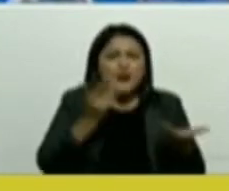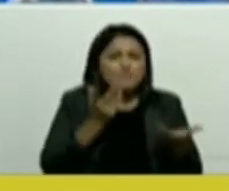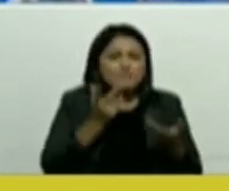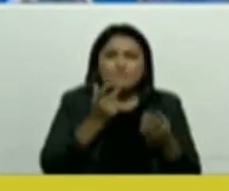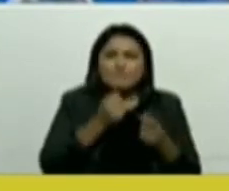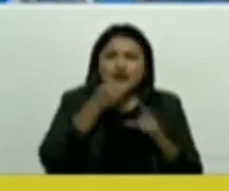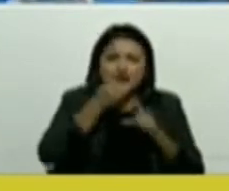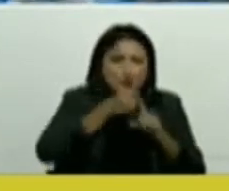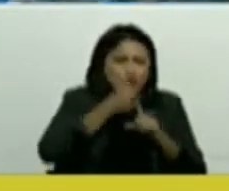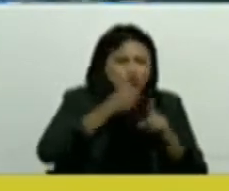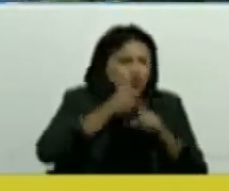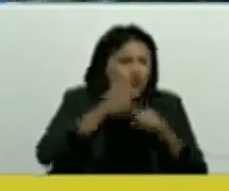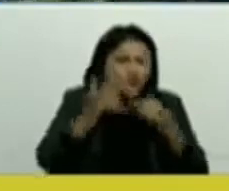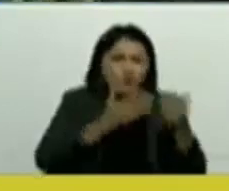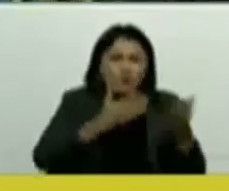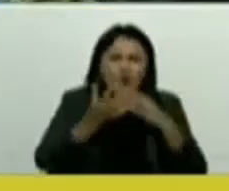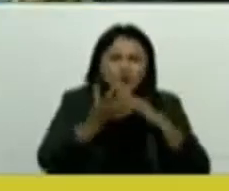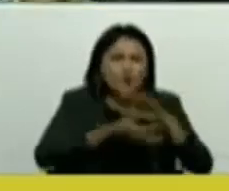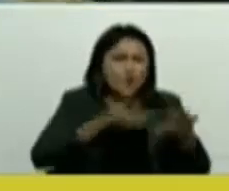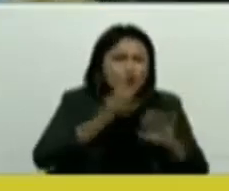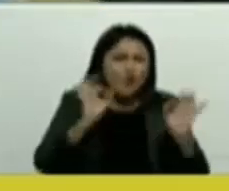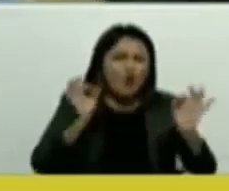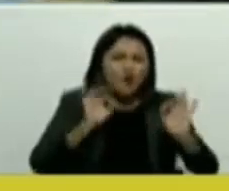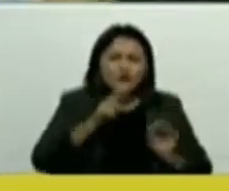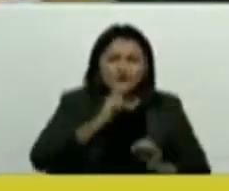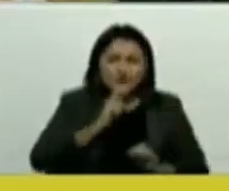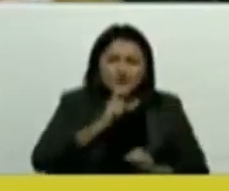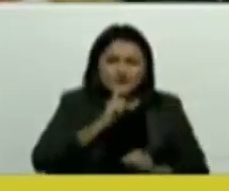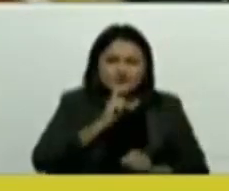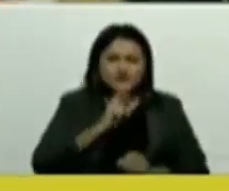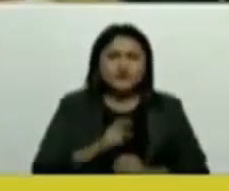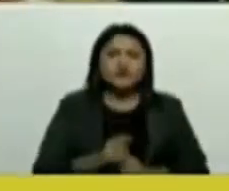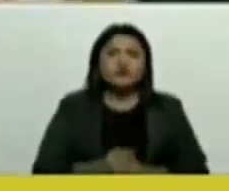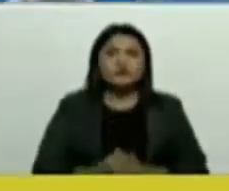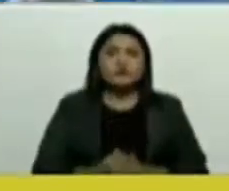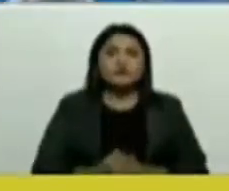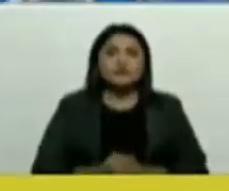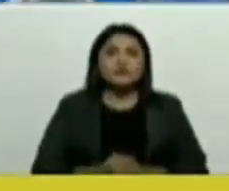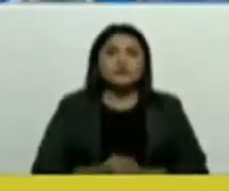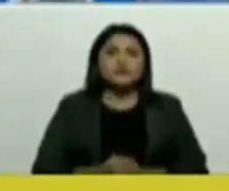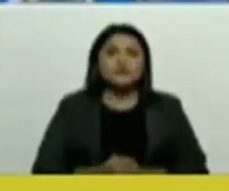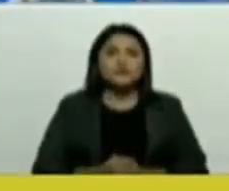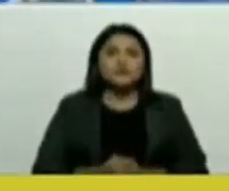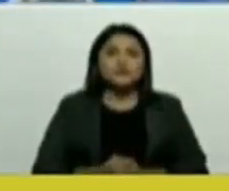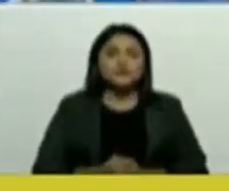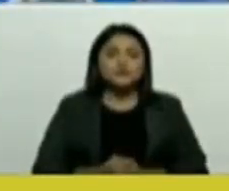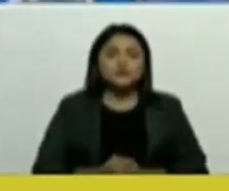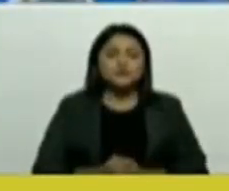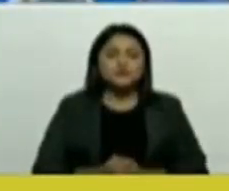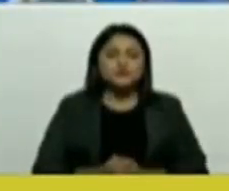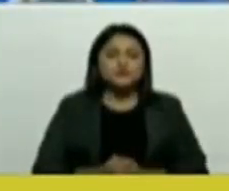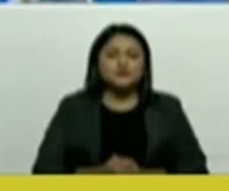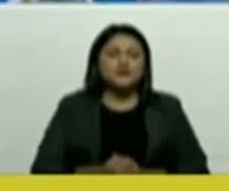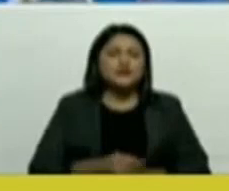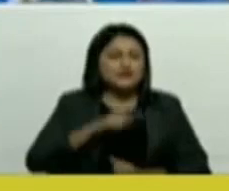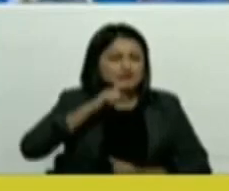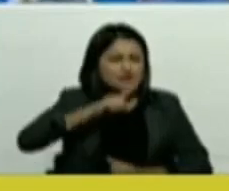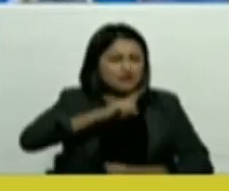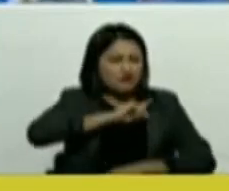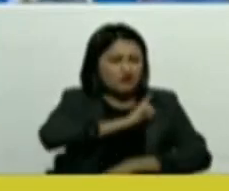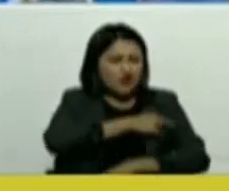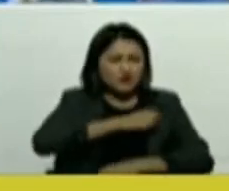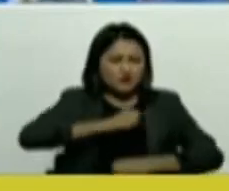en ese barco en medio de las tempestades. This force of nature.